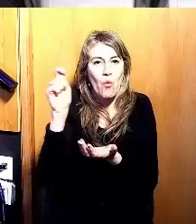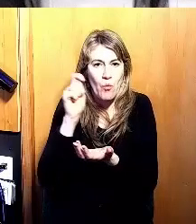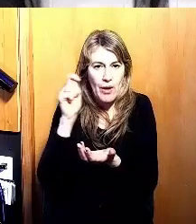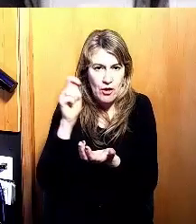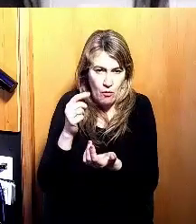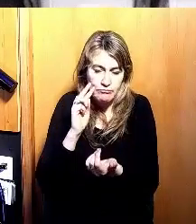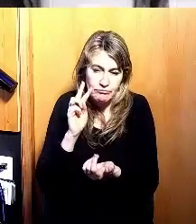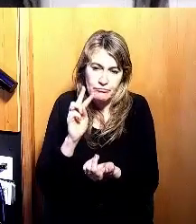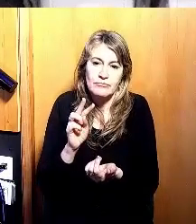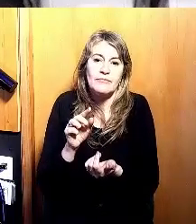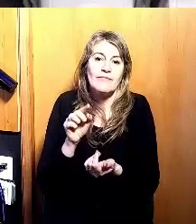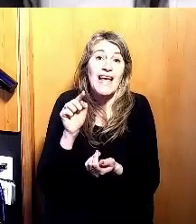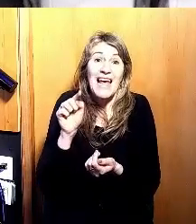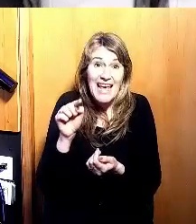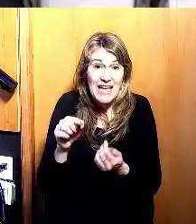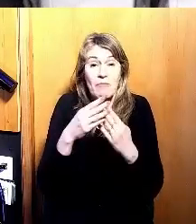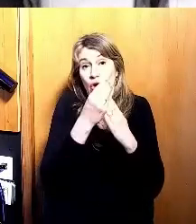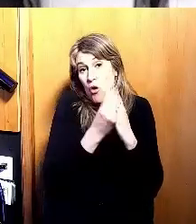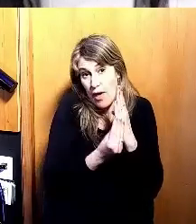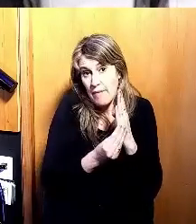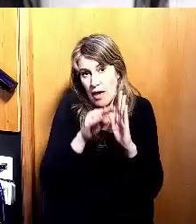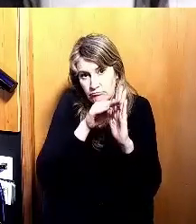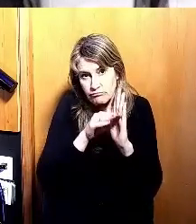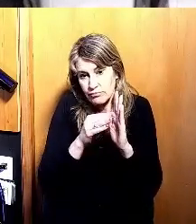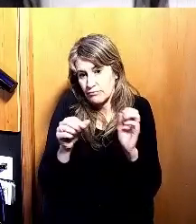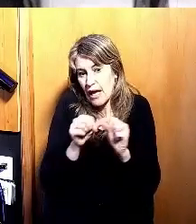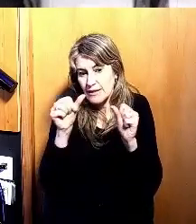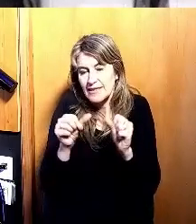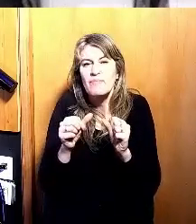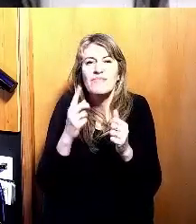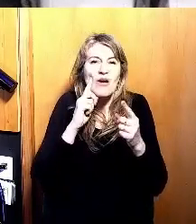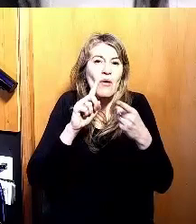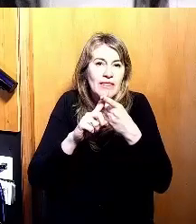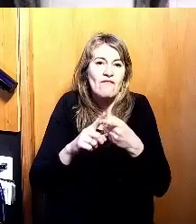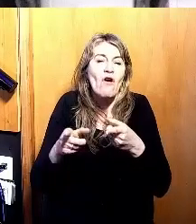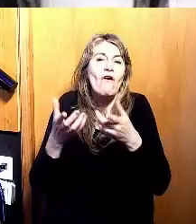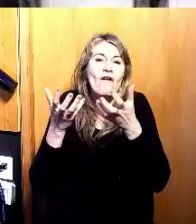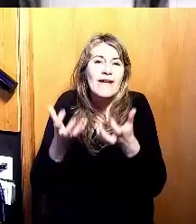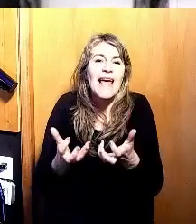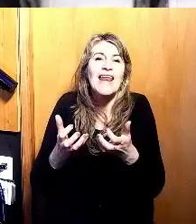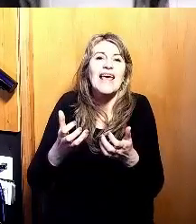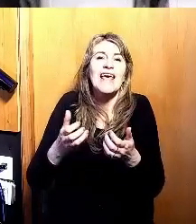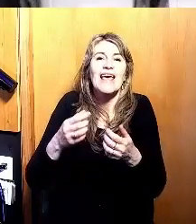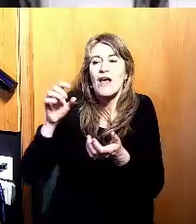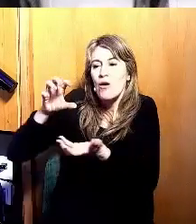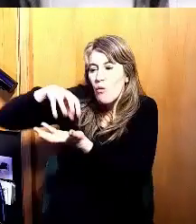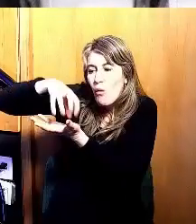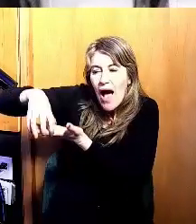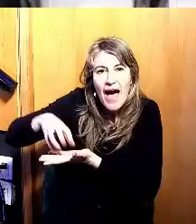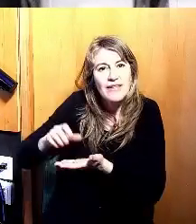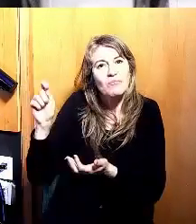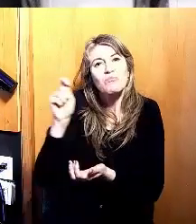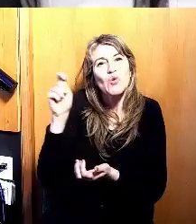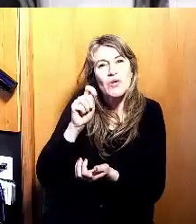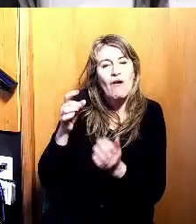Este programa busca dotar a la ciudad de espacios públicos de calidad